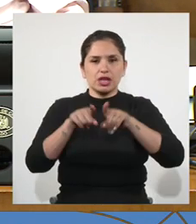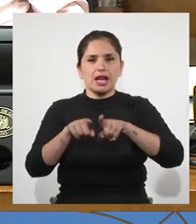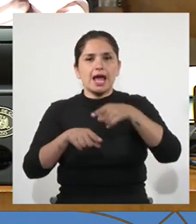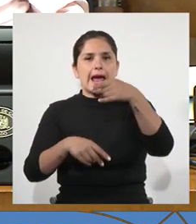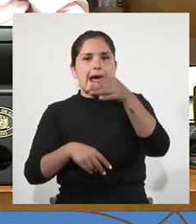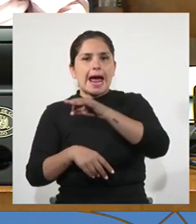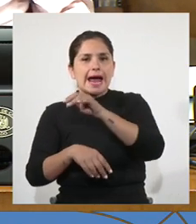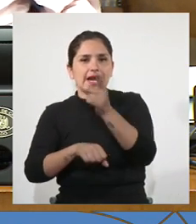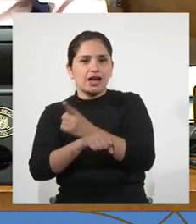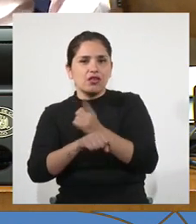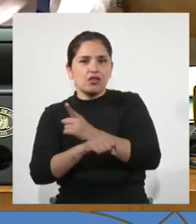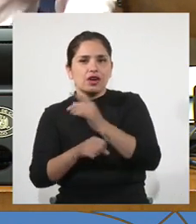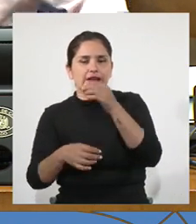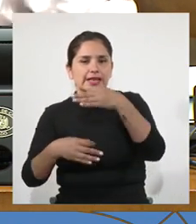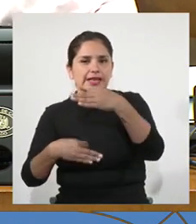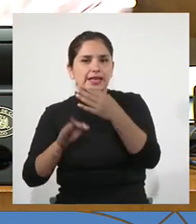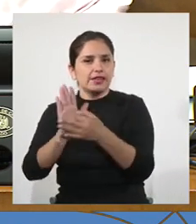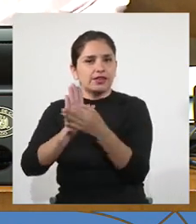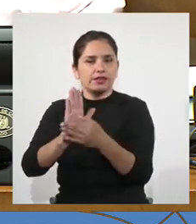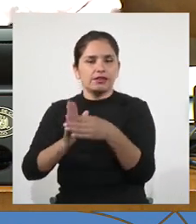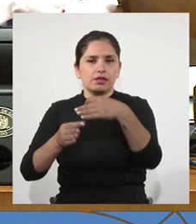trabajo.